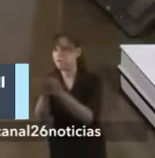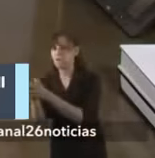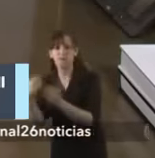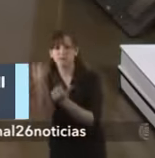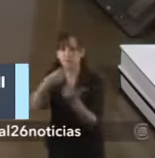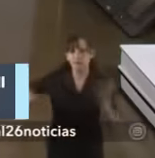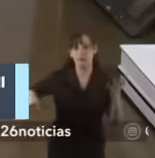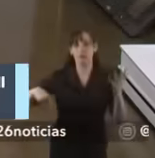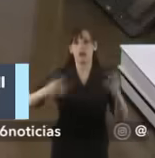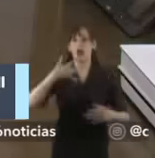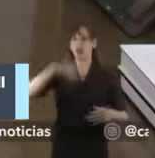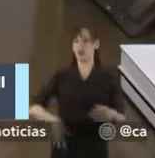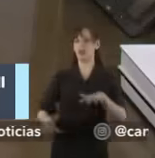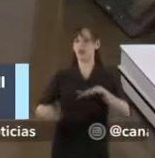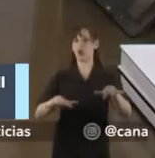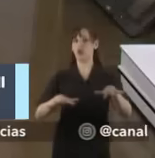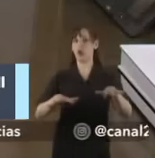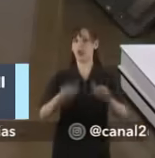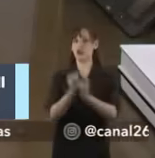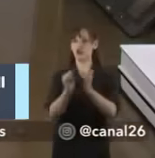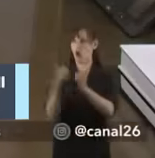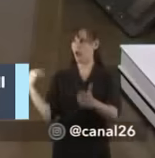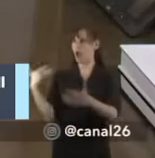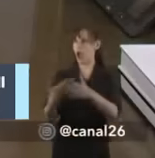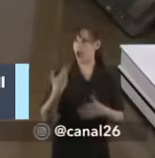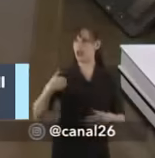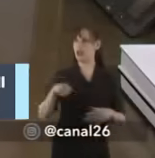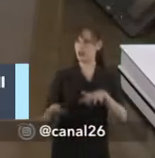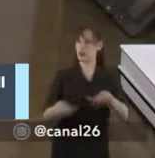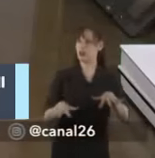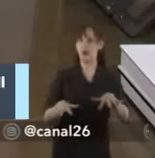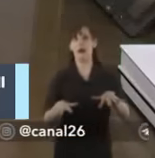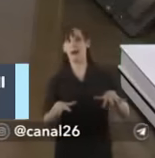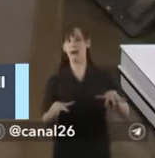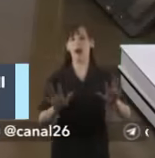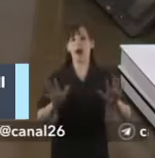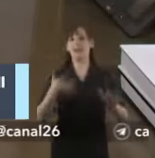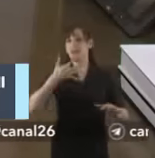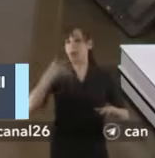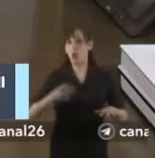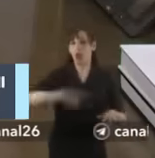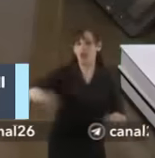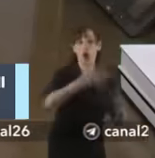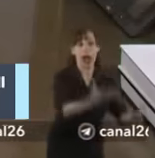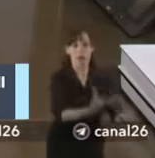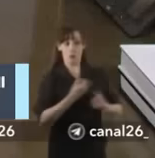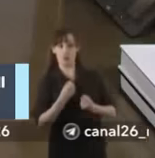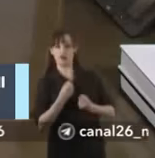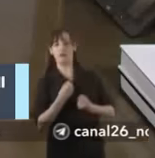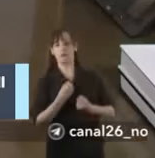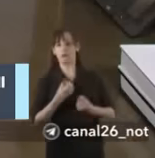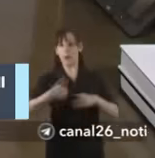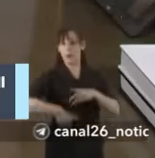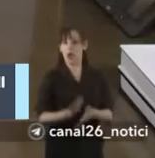histórico que estamos viviendo y apoyan nuestro programa Estoy seguro que habrá luz al final del camino en esencia